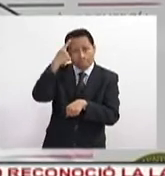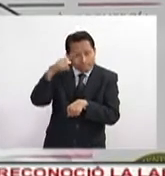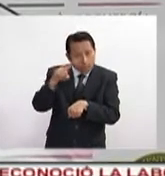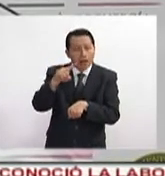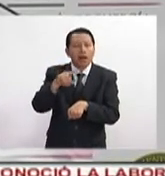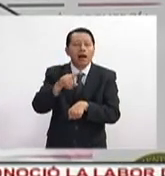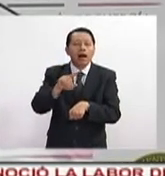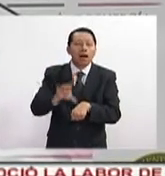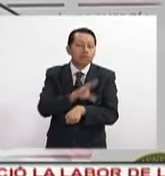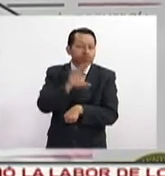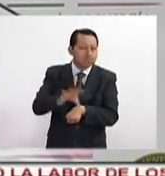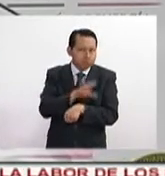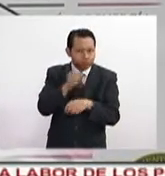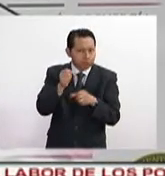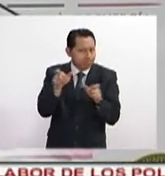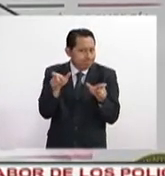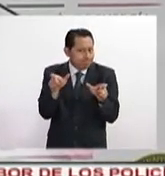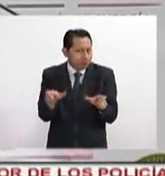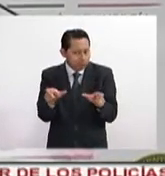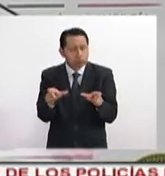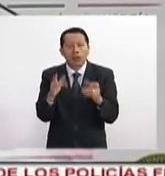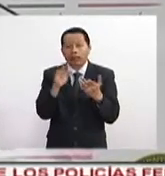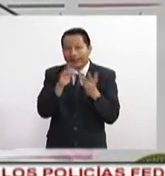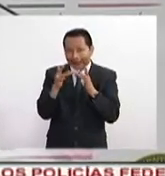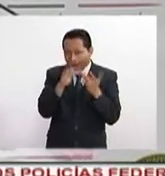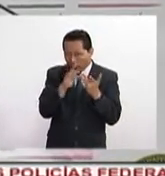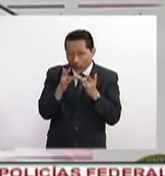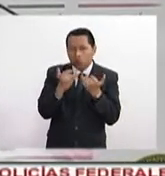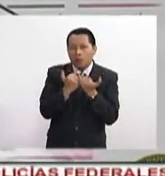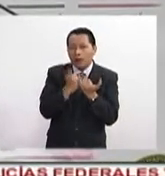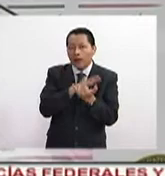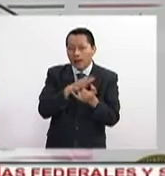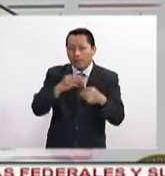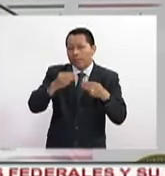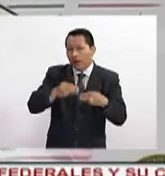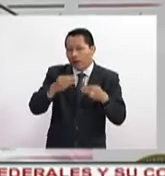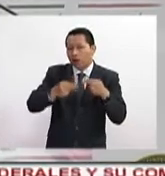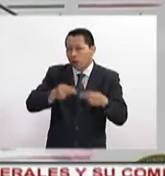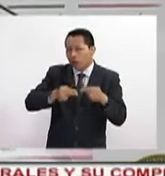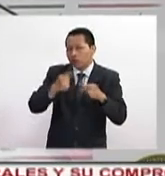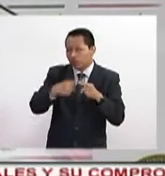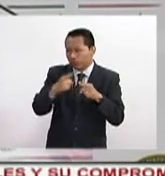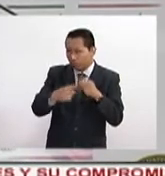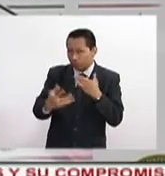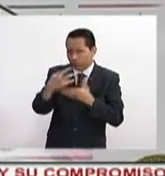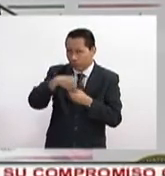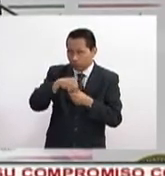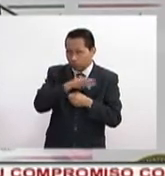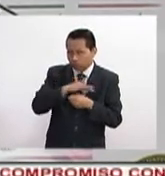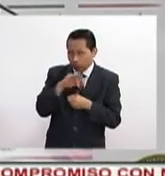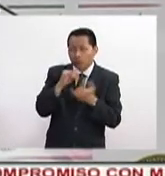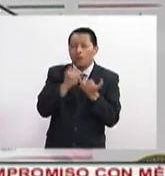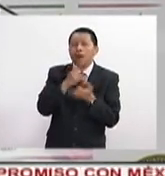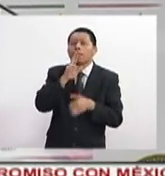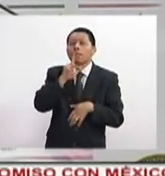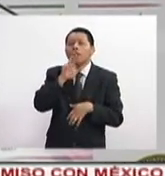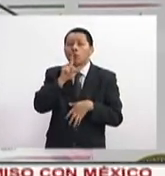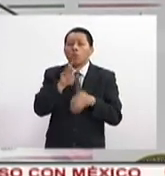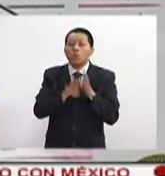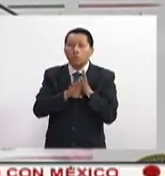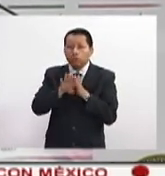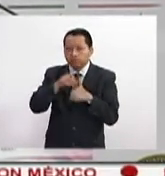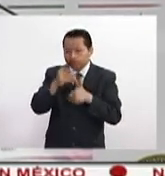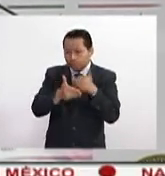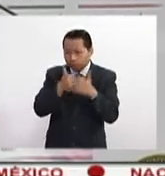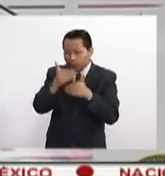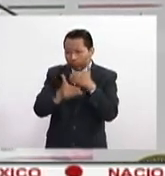energética, interconexión e integración de los mercados energéticos, así como para mejorar el desarrollo